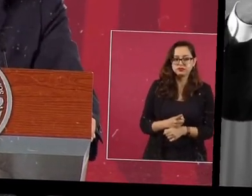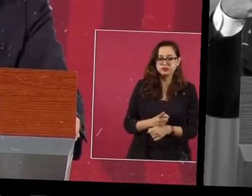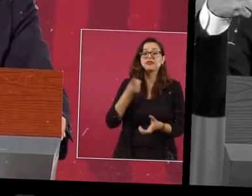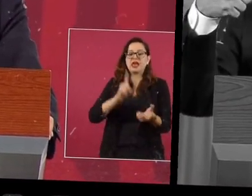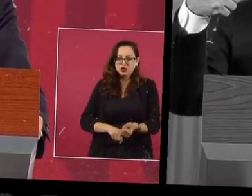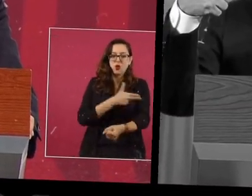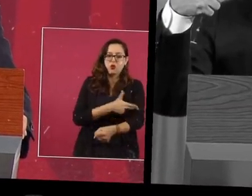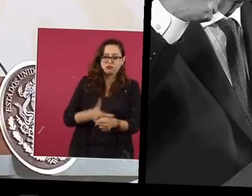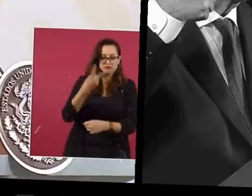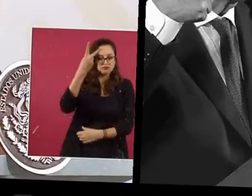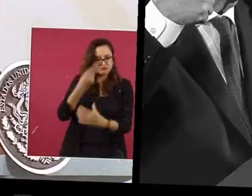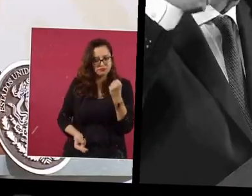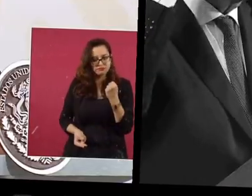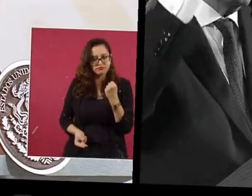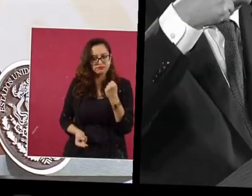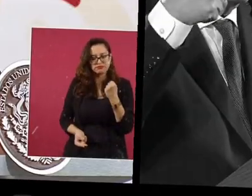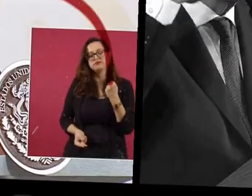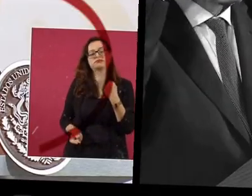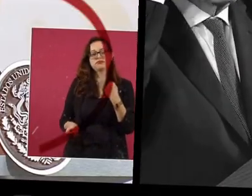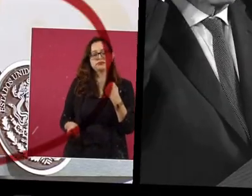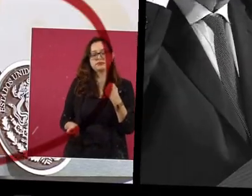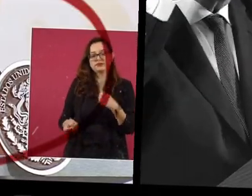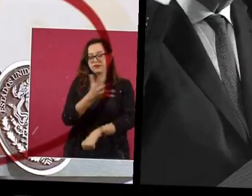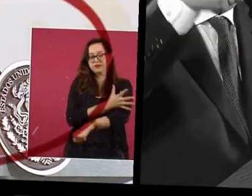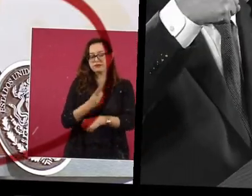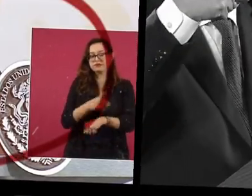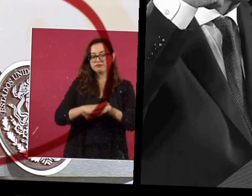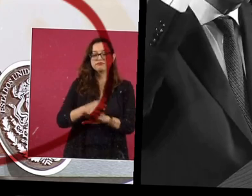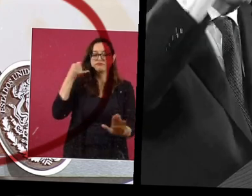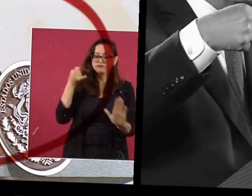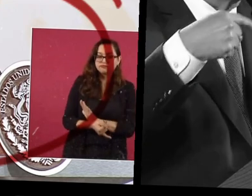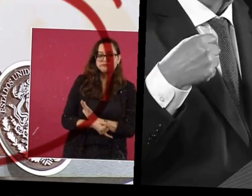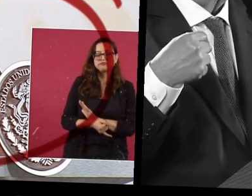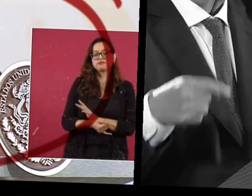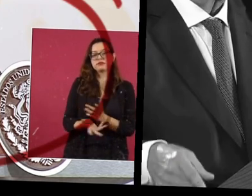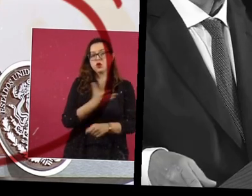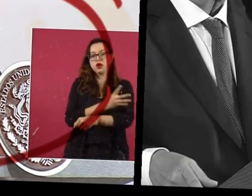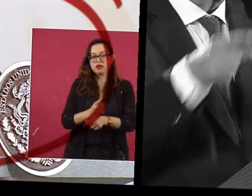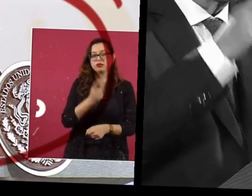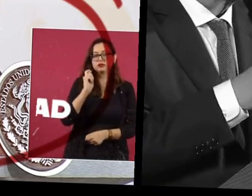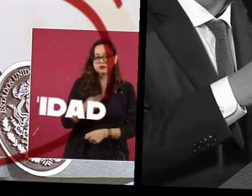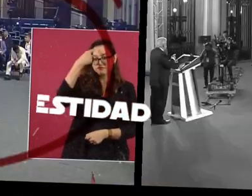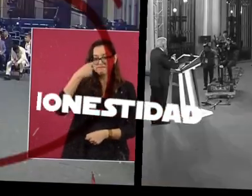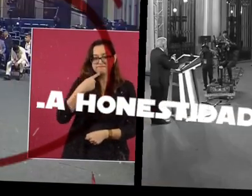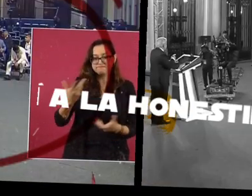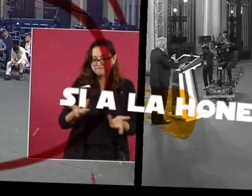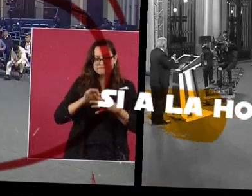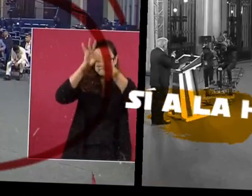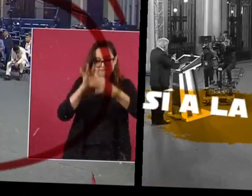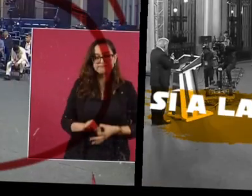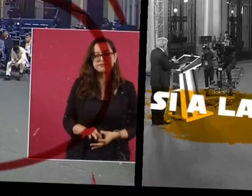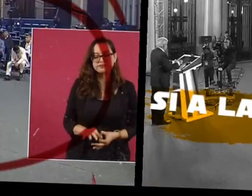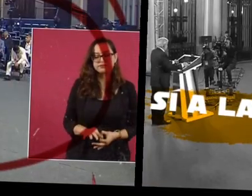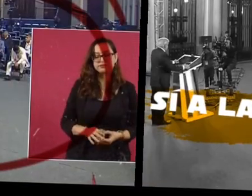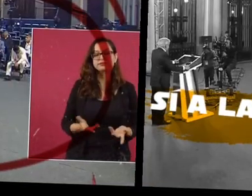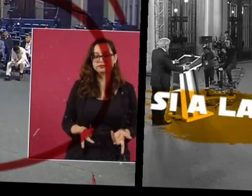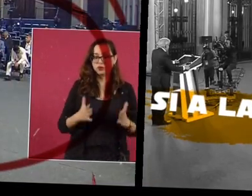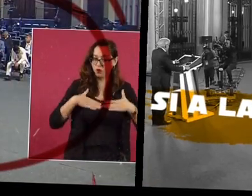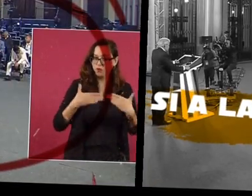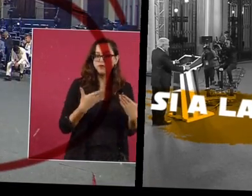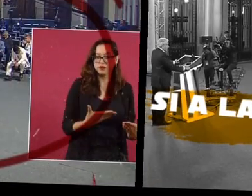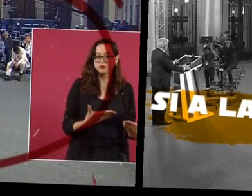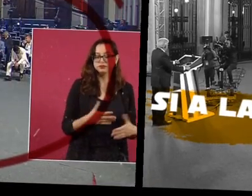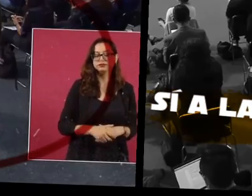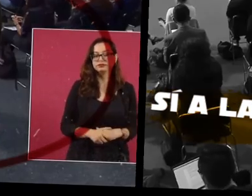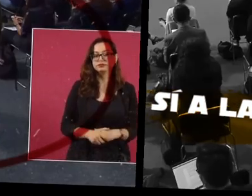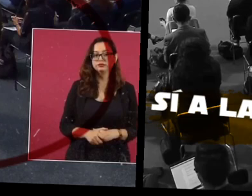honradez. Y también la honestidad incluye la congruencia. Pero bueno, así también,